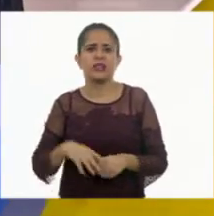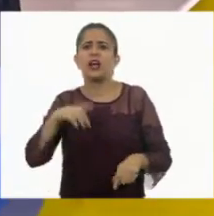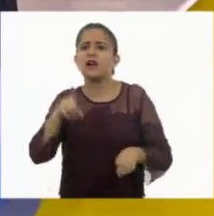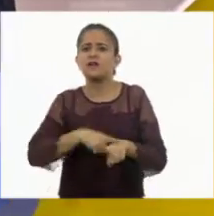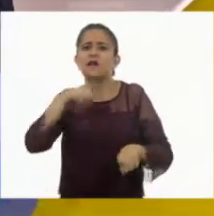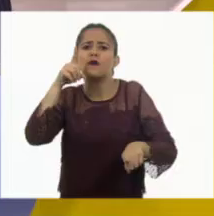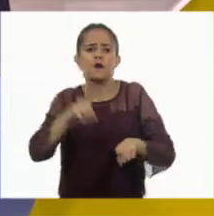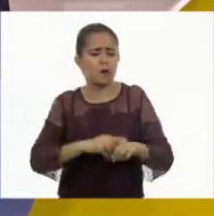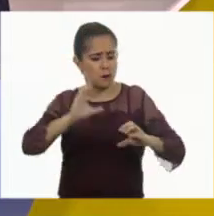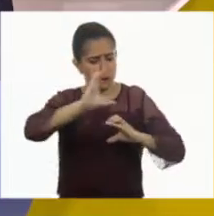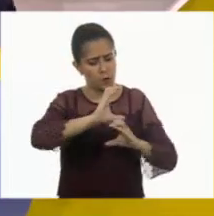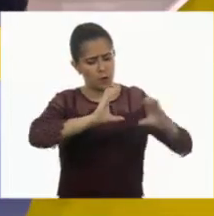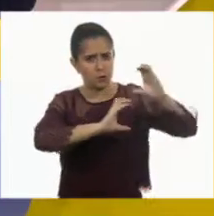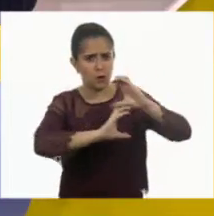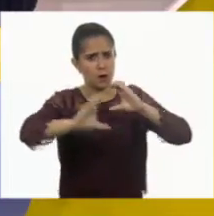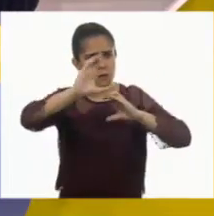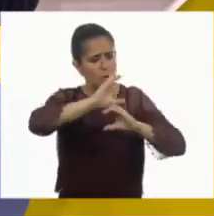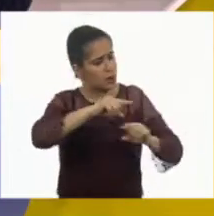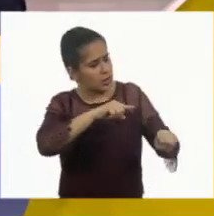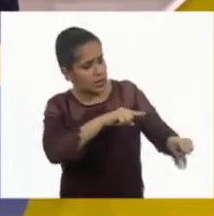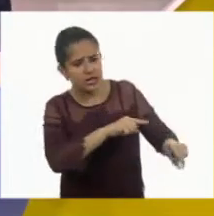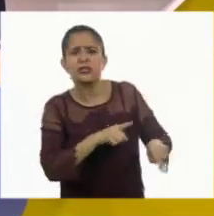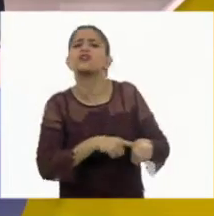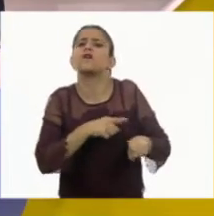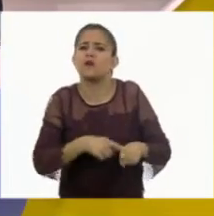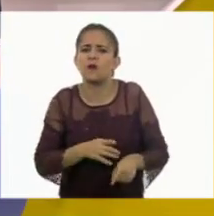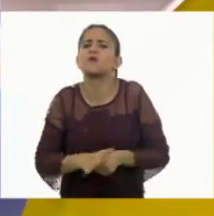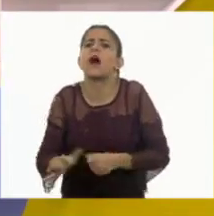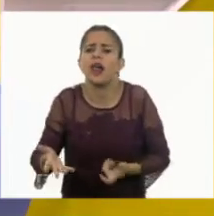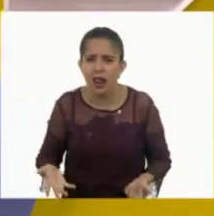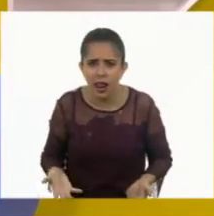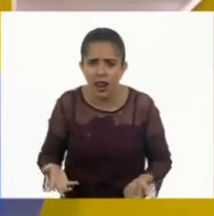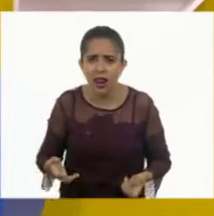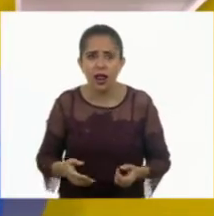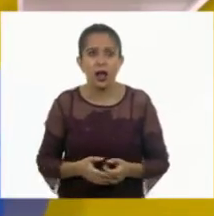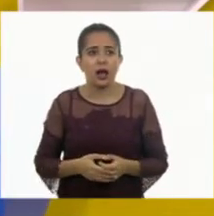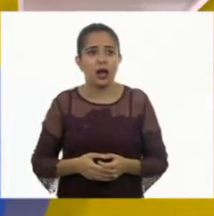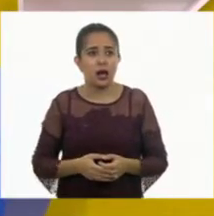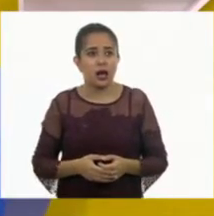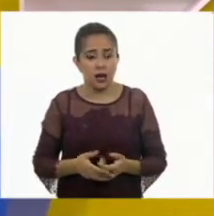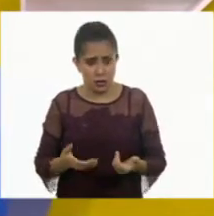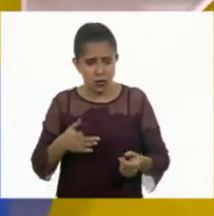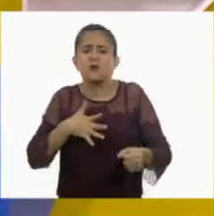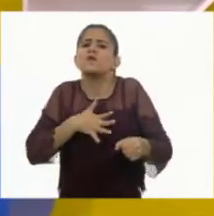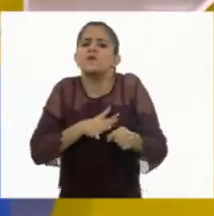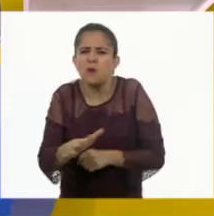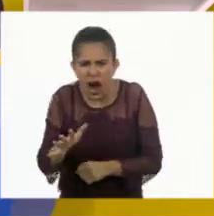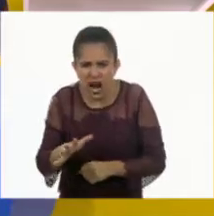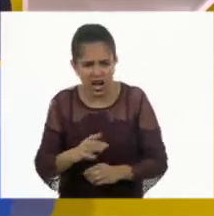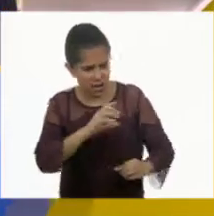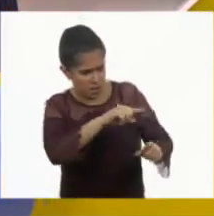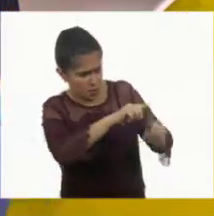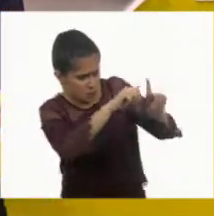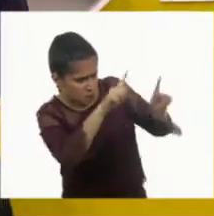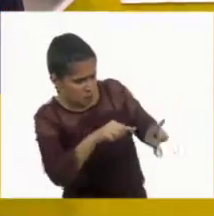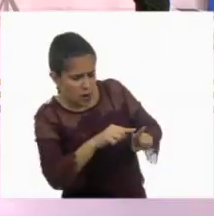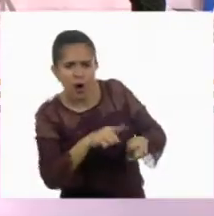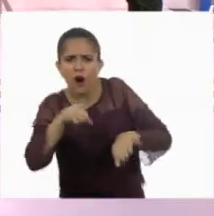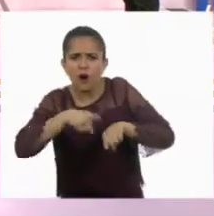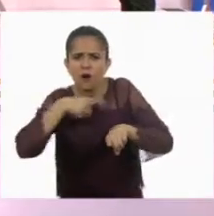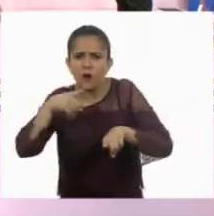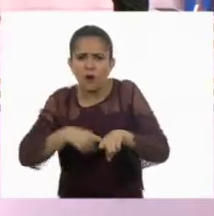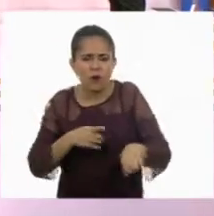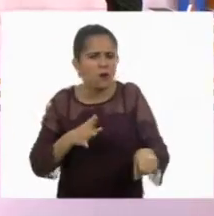de qué color son los bloques. Pero ahora lo voy a decir así. ¿De qué color son los bloques? Ah,